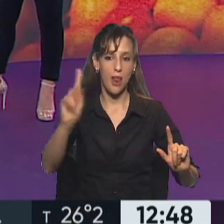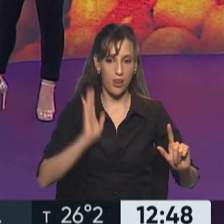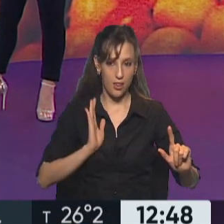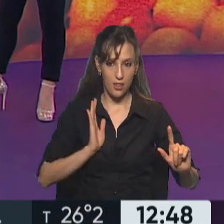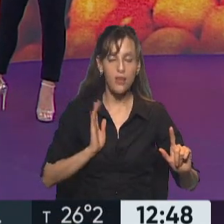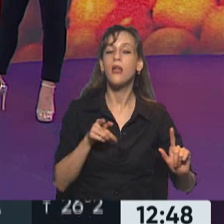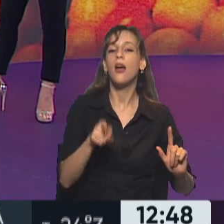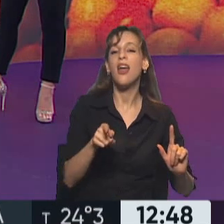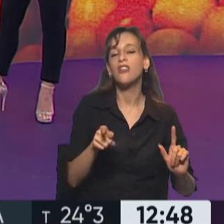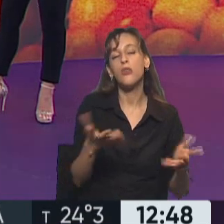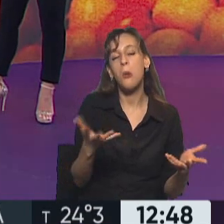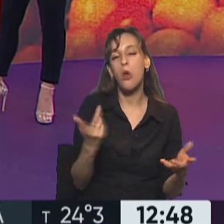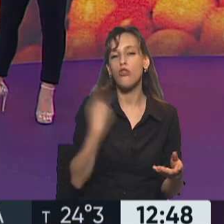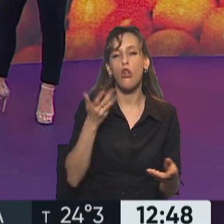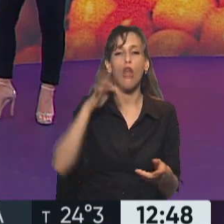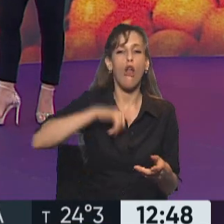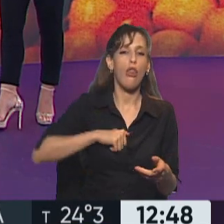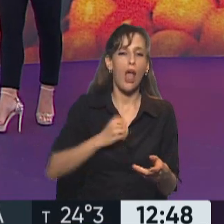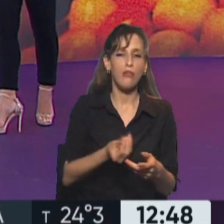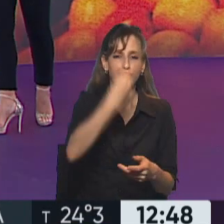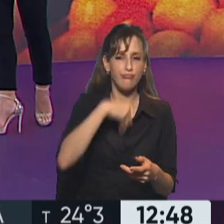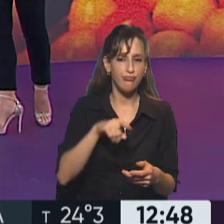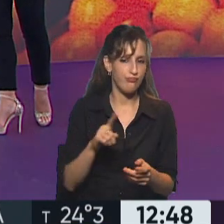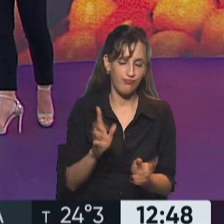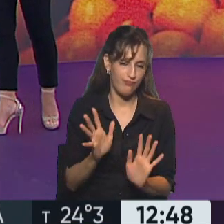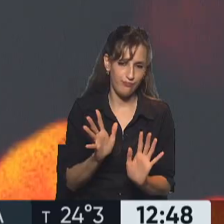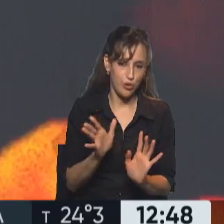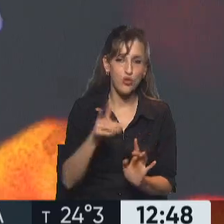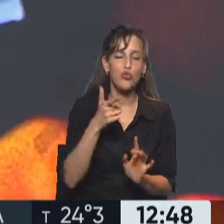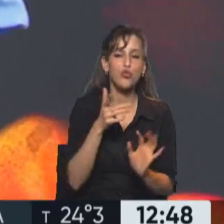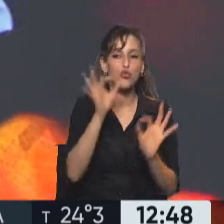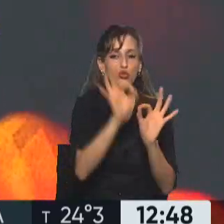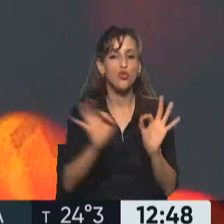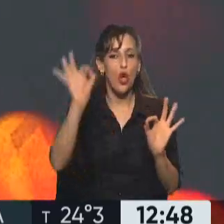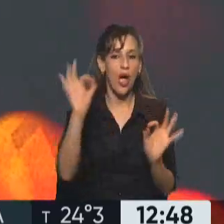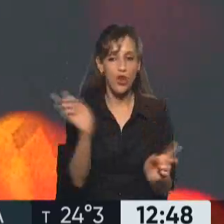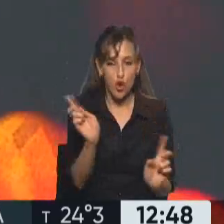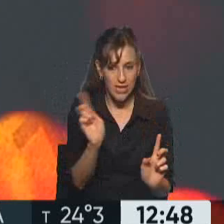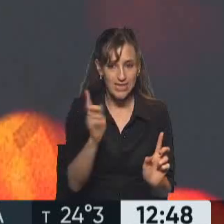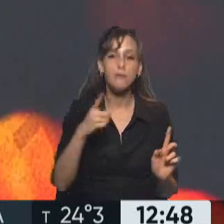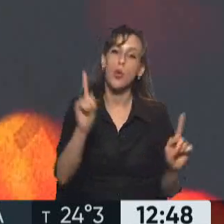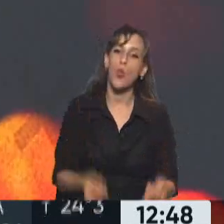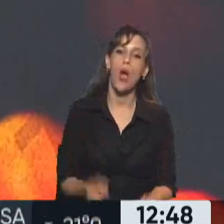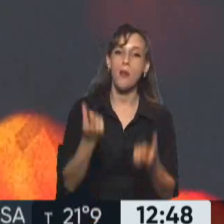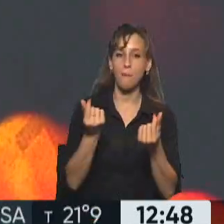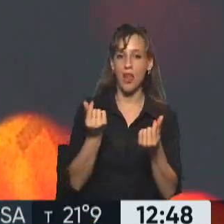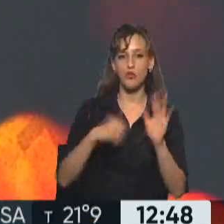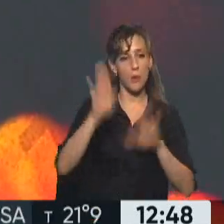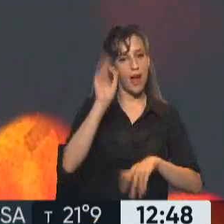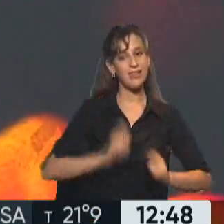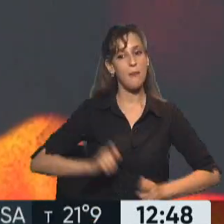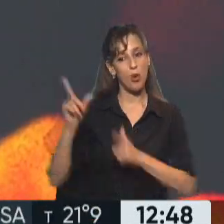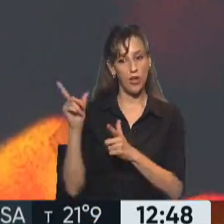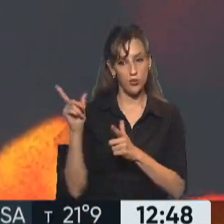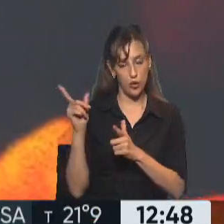lo que comemos, sí, obviamente es un componente del aceite mezcla, pero fundamentalmente es un precio de exportación, ¿bien? Ahora